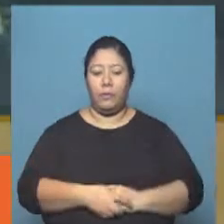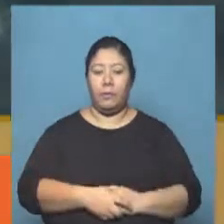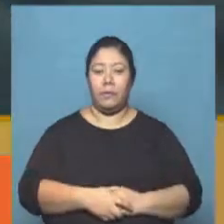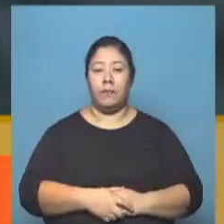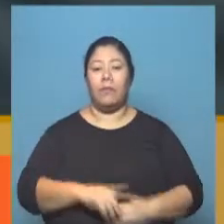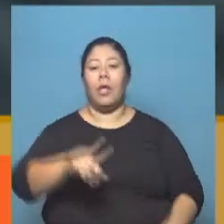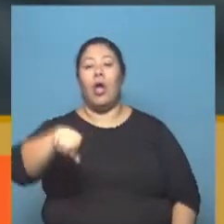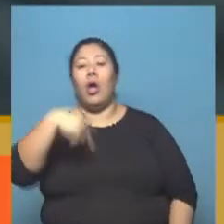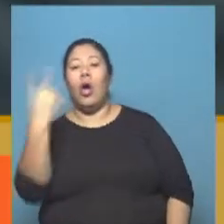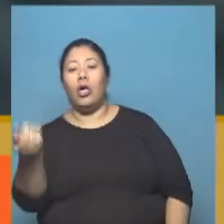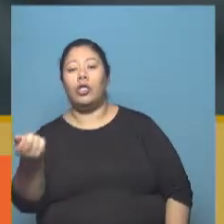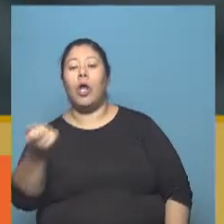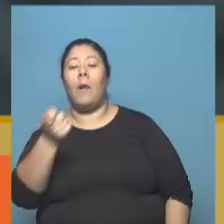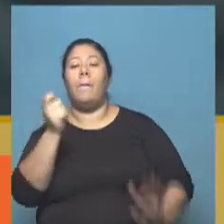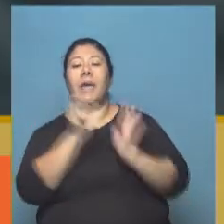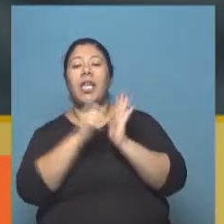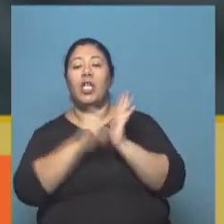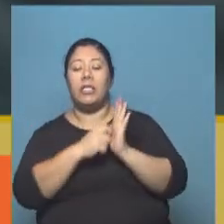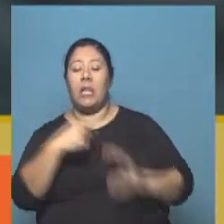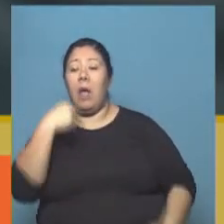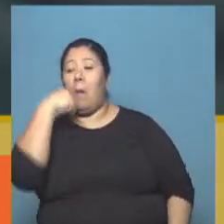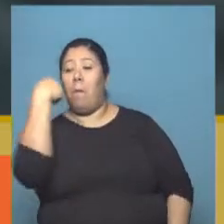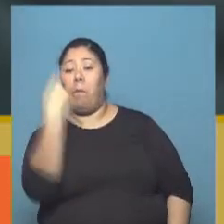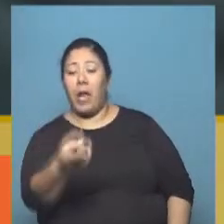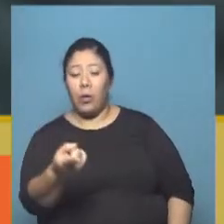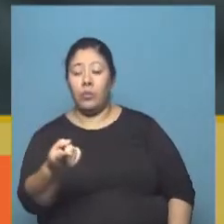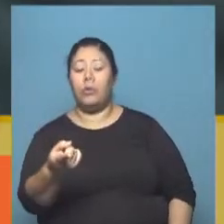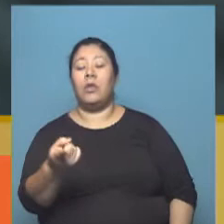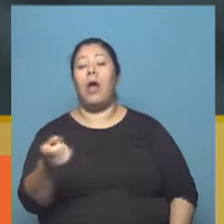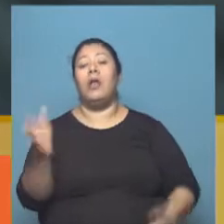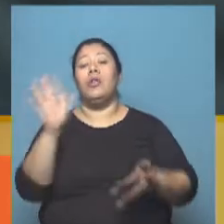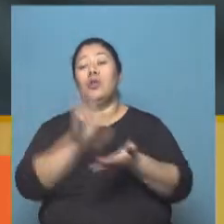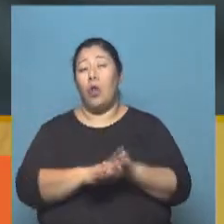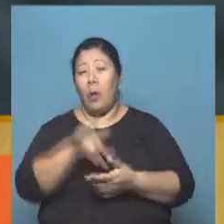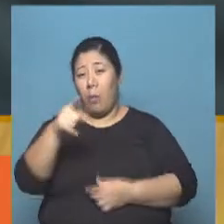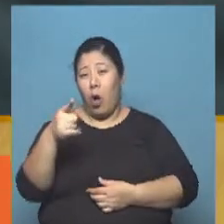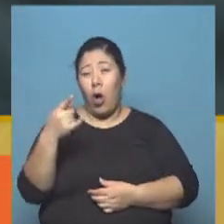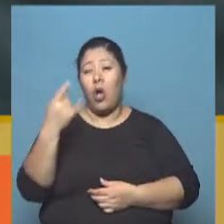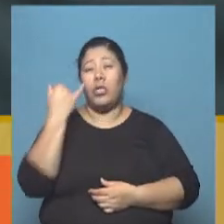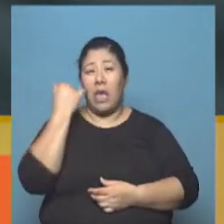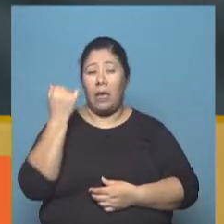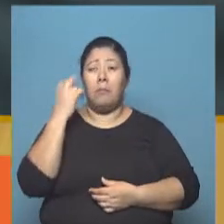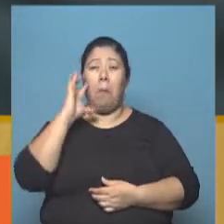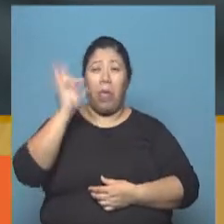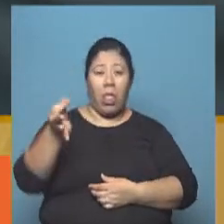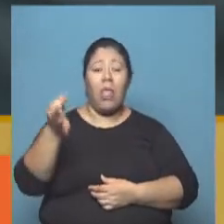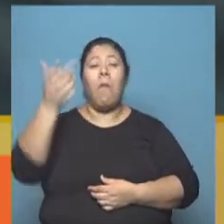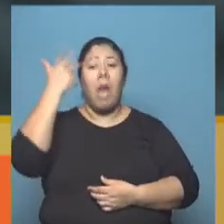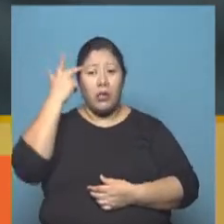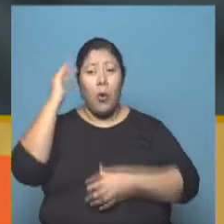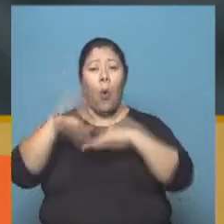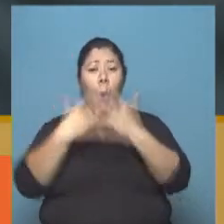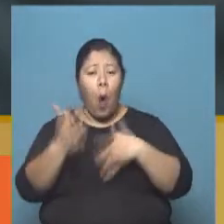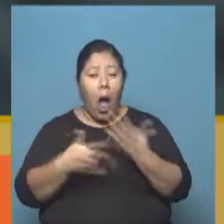Hola Gerardo, estamos en vivo para Radio Mundial. Los motivos por los que ves que Newell's ya está bien, como que está para jugar, no crees que sea peligroso,